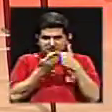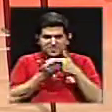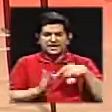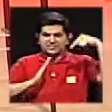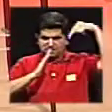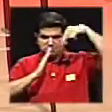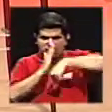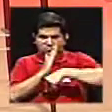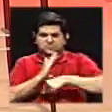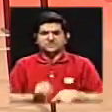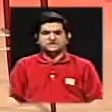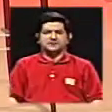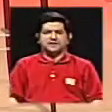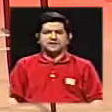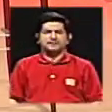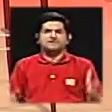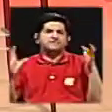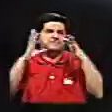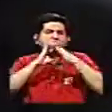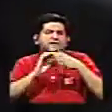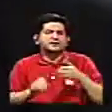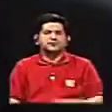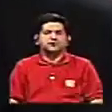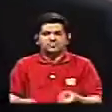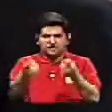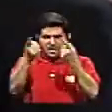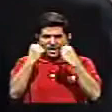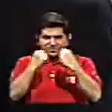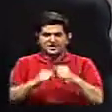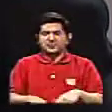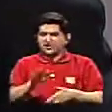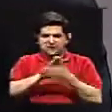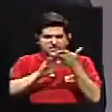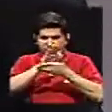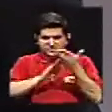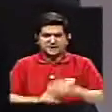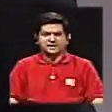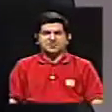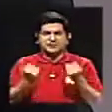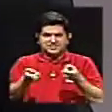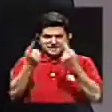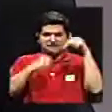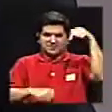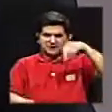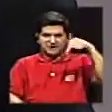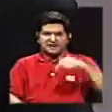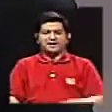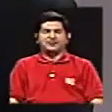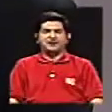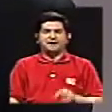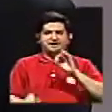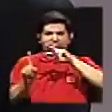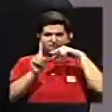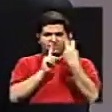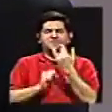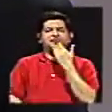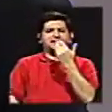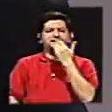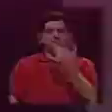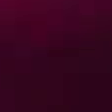sobre esta parte. En cuanto volvamos, no se muevan de allí, unos pocos minutos, aquí los esperamos en Puntos de Vista.